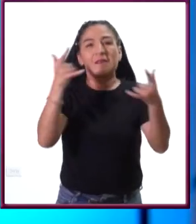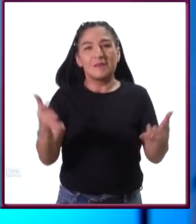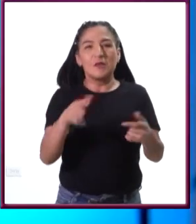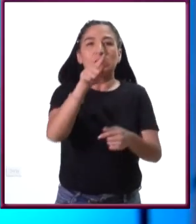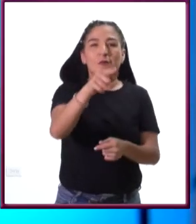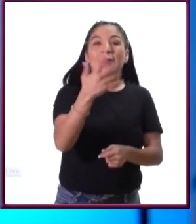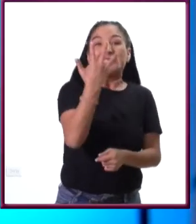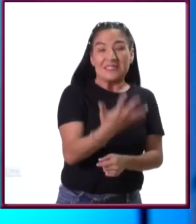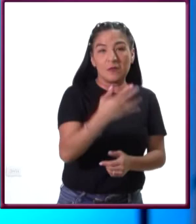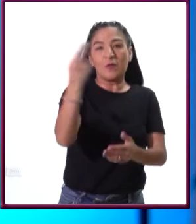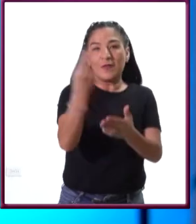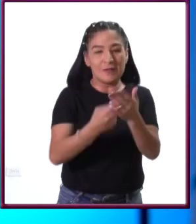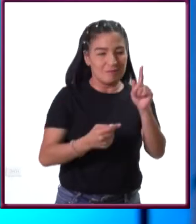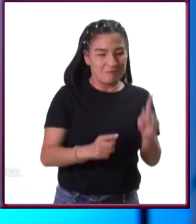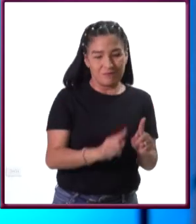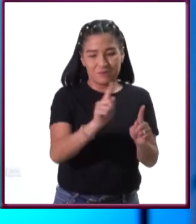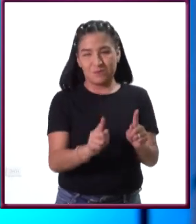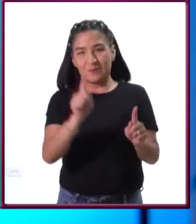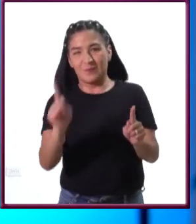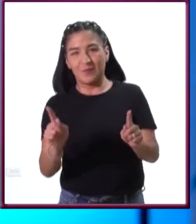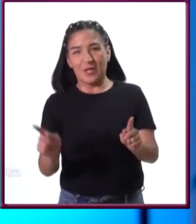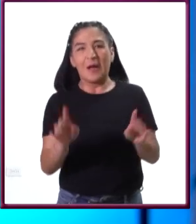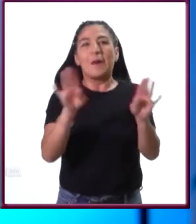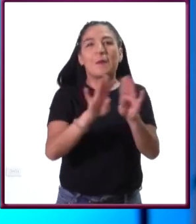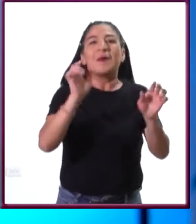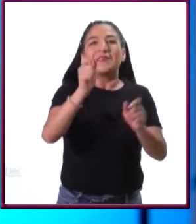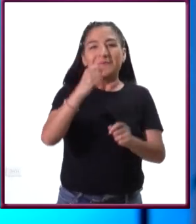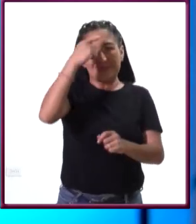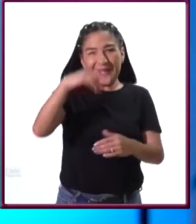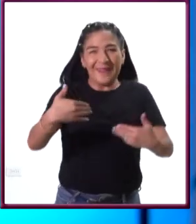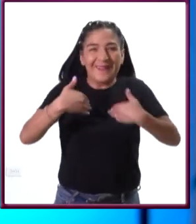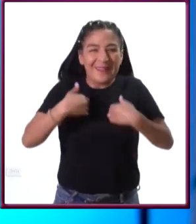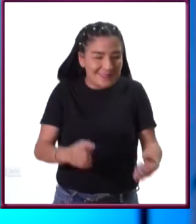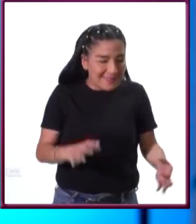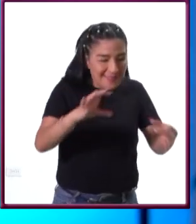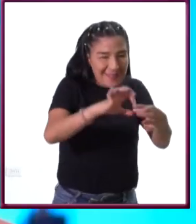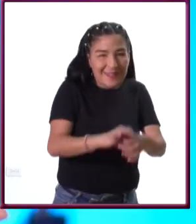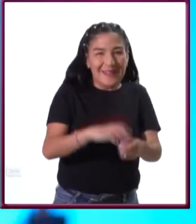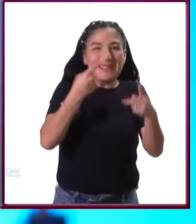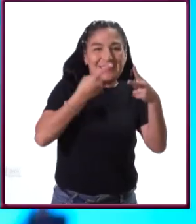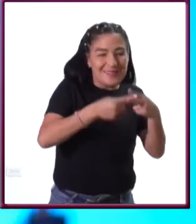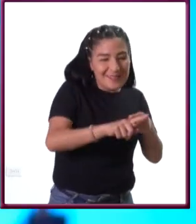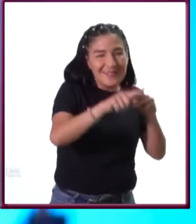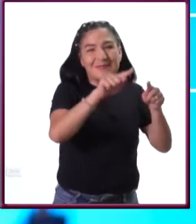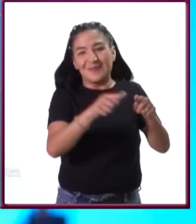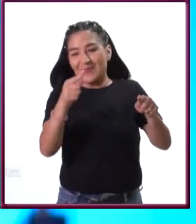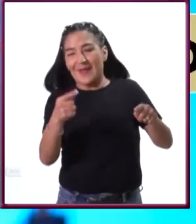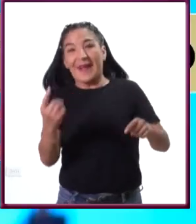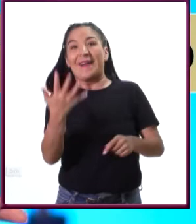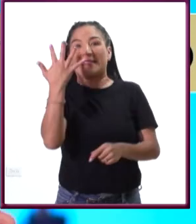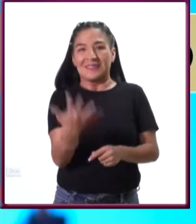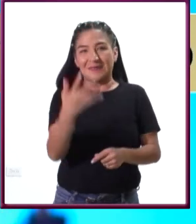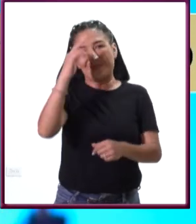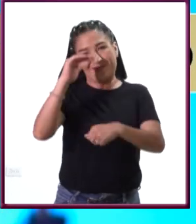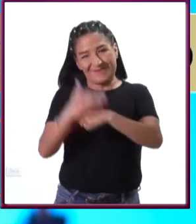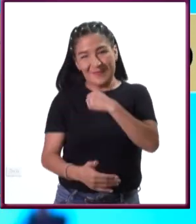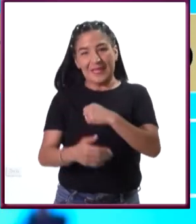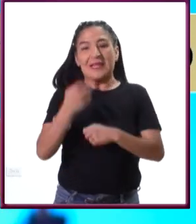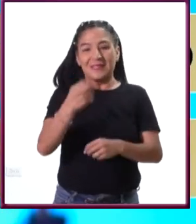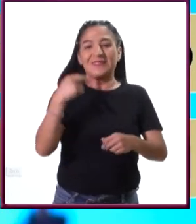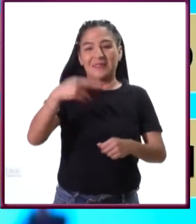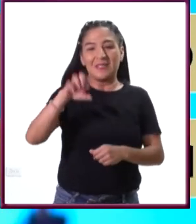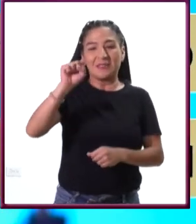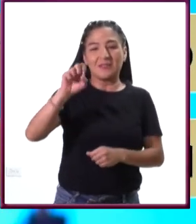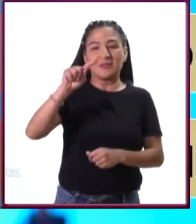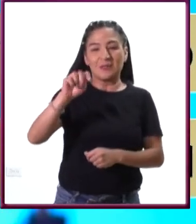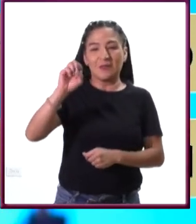ilustraciones consecutivas que ayuden a entender cuál es el sentido del relato. A esto se le llama storyboard o